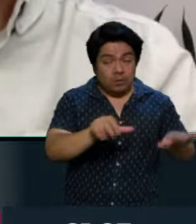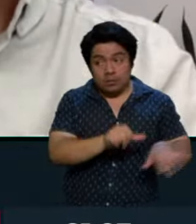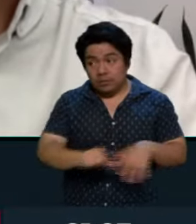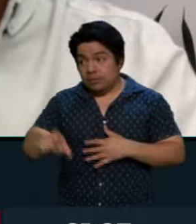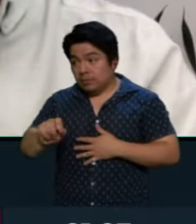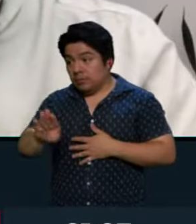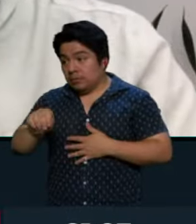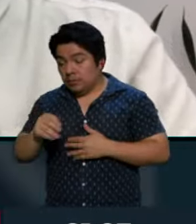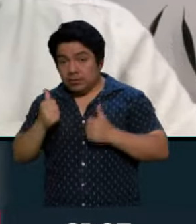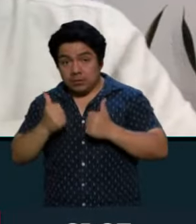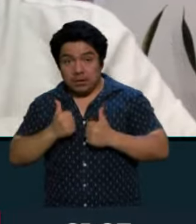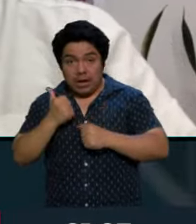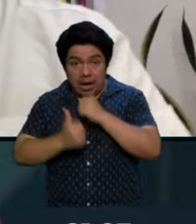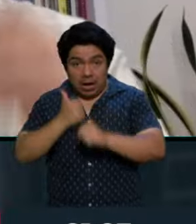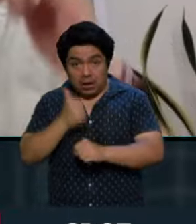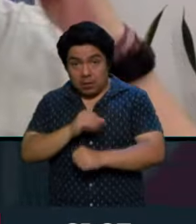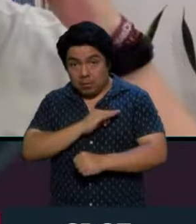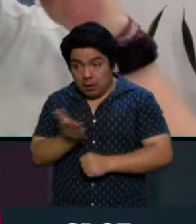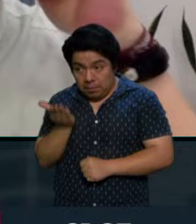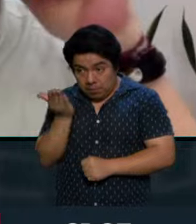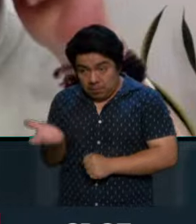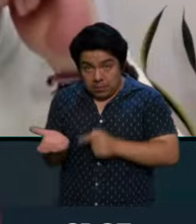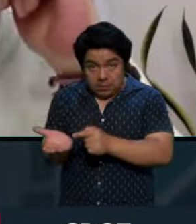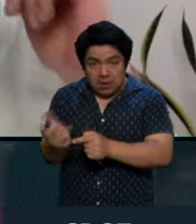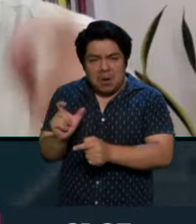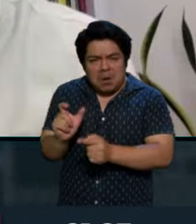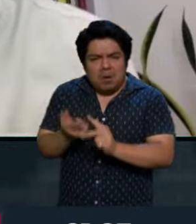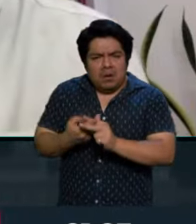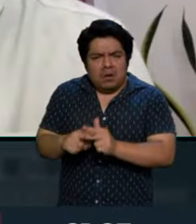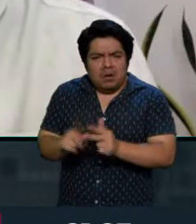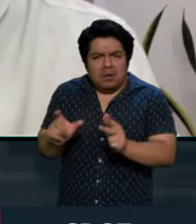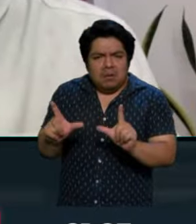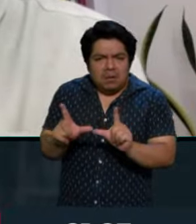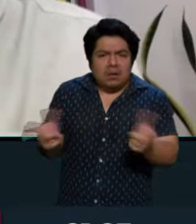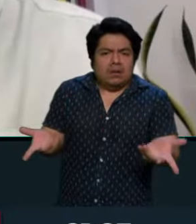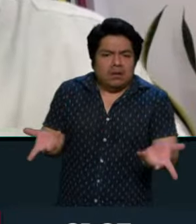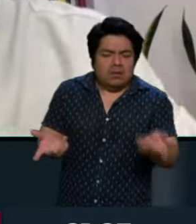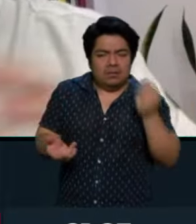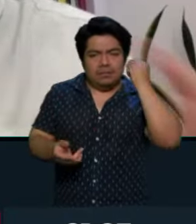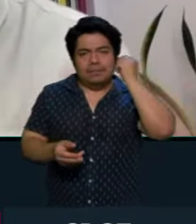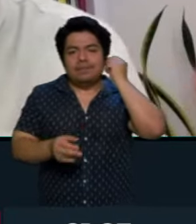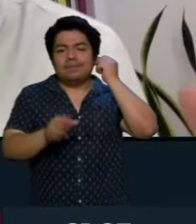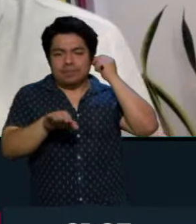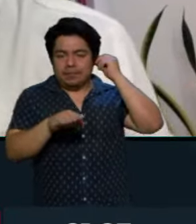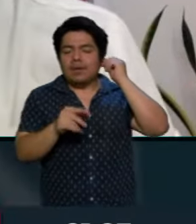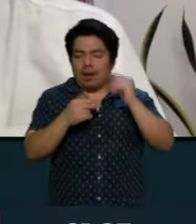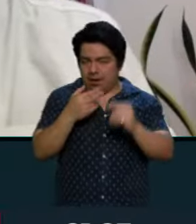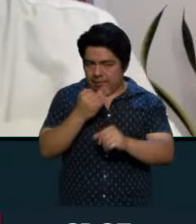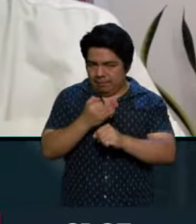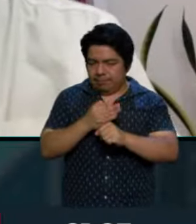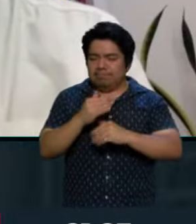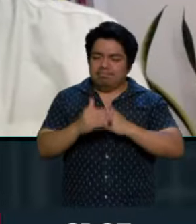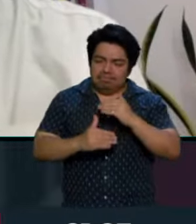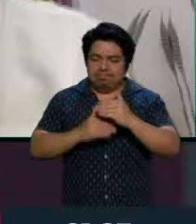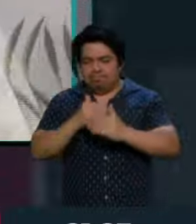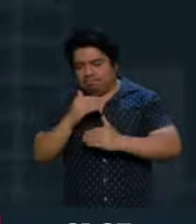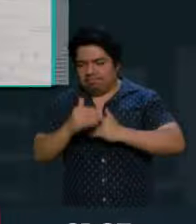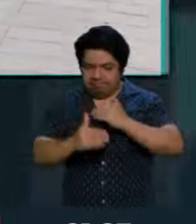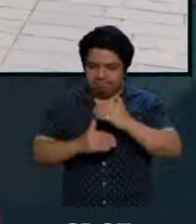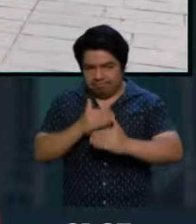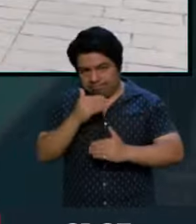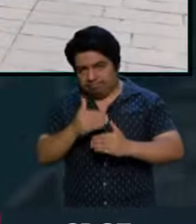con estas características? Sí, estamos trabajando justo en esos pasos. Como se ha